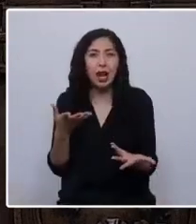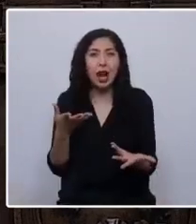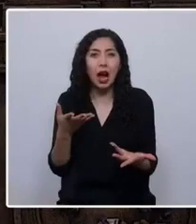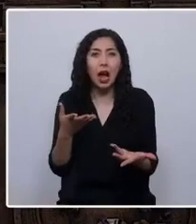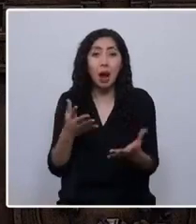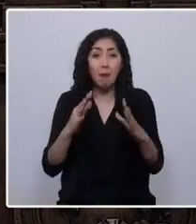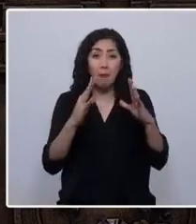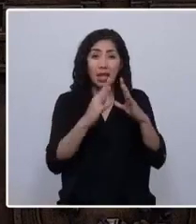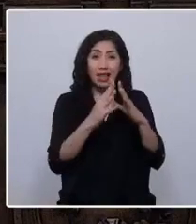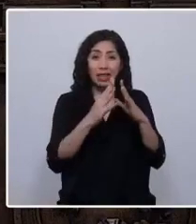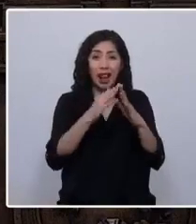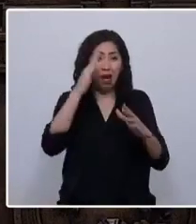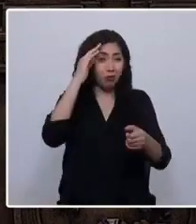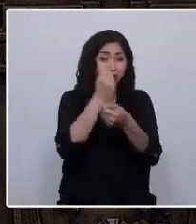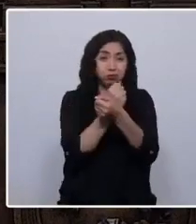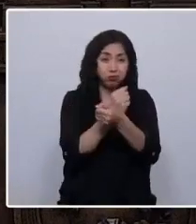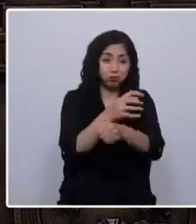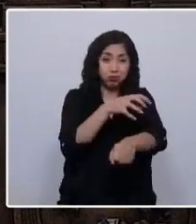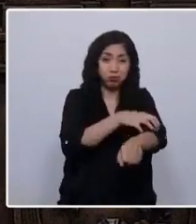desmilitarización del Huelmapu.